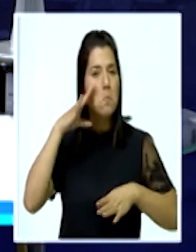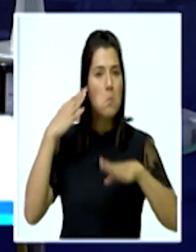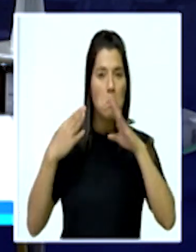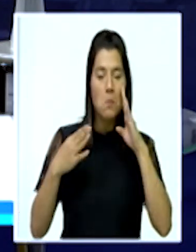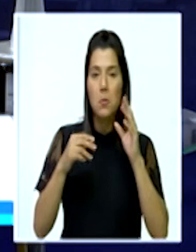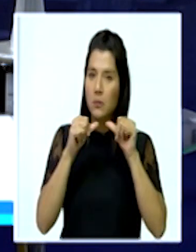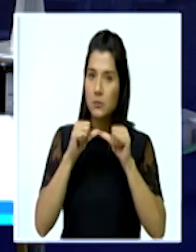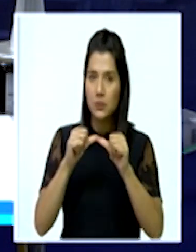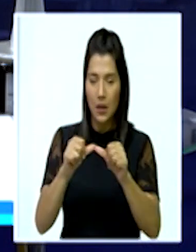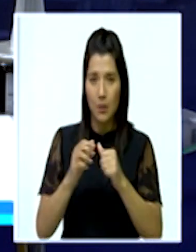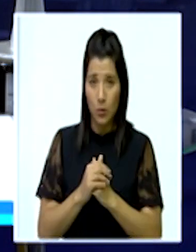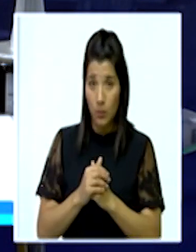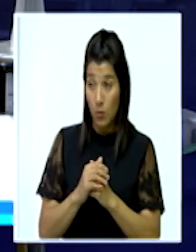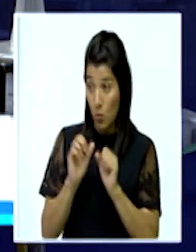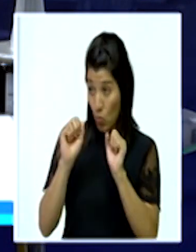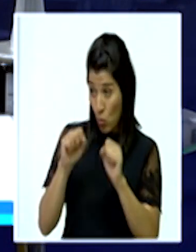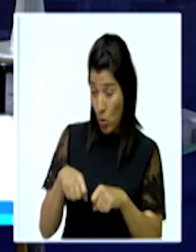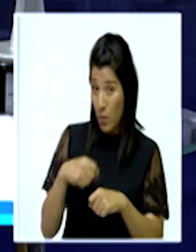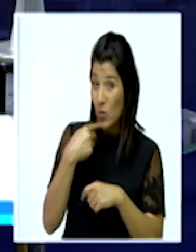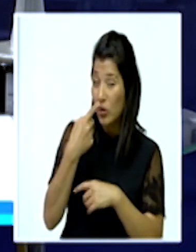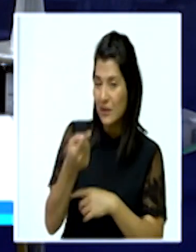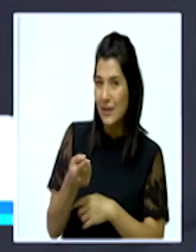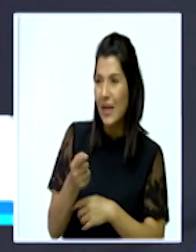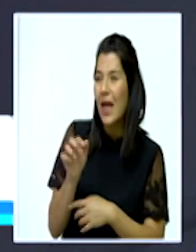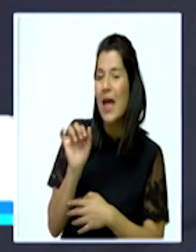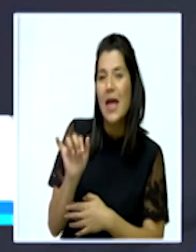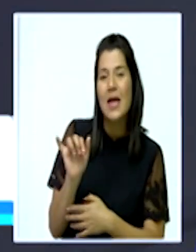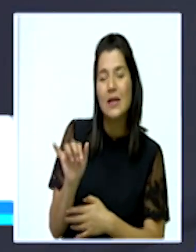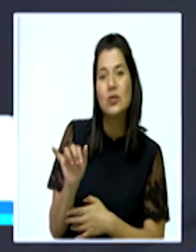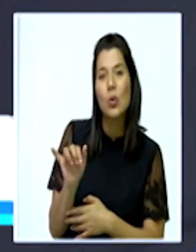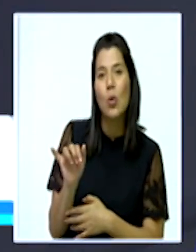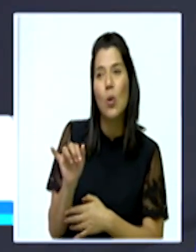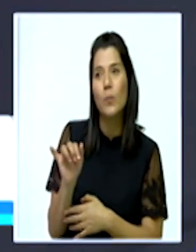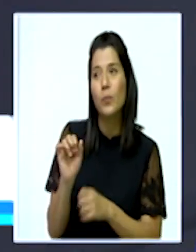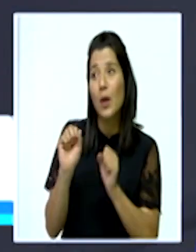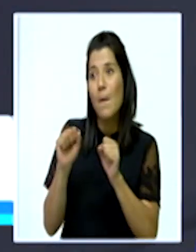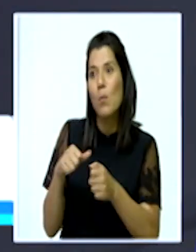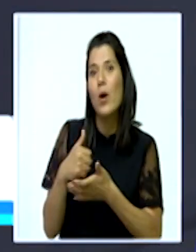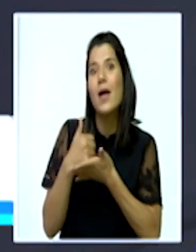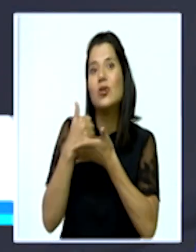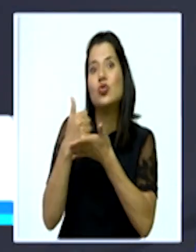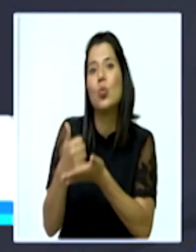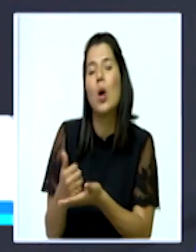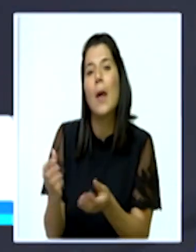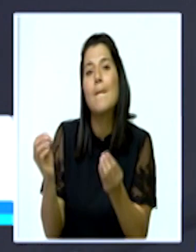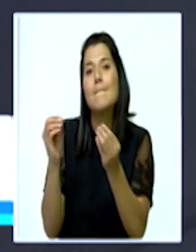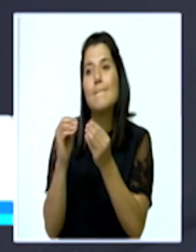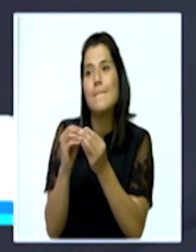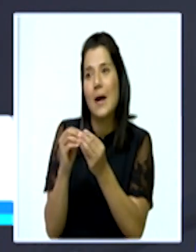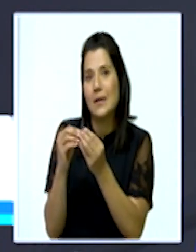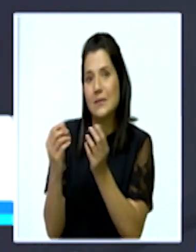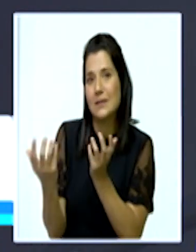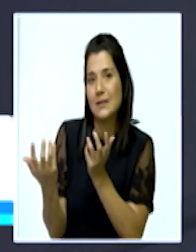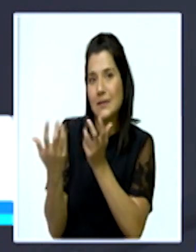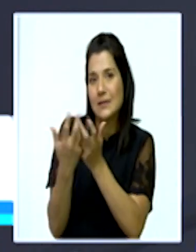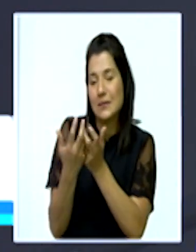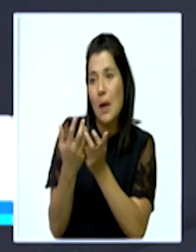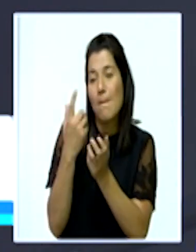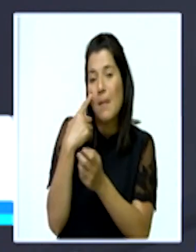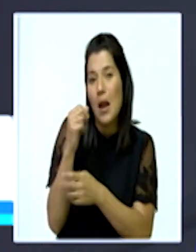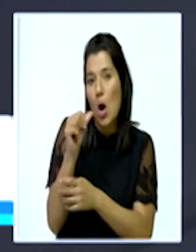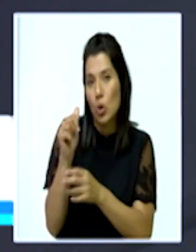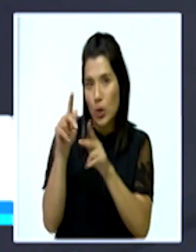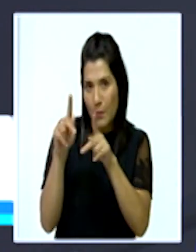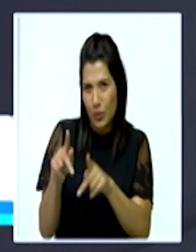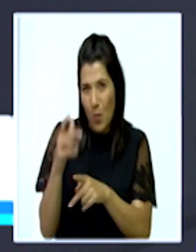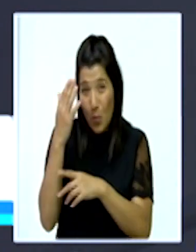seguimos adelante. Podríamos decir que eso más bien le generaría más empatía a la otra persona, ya sea adulto o niño, porque